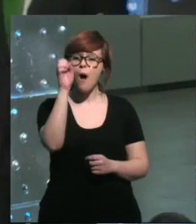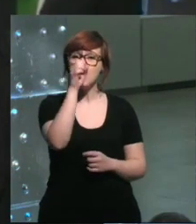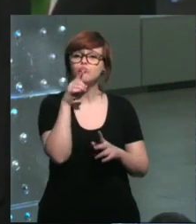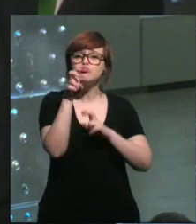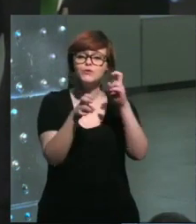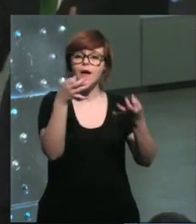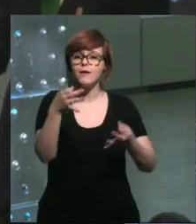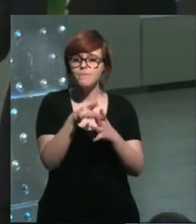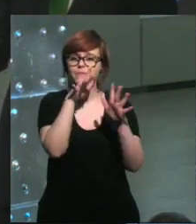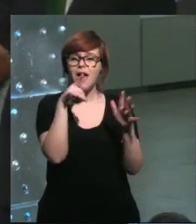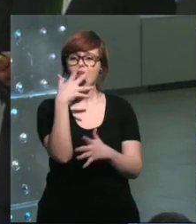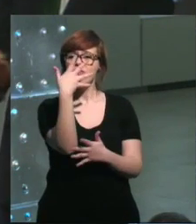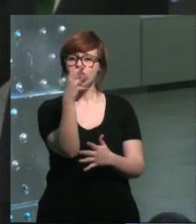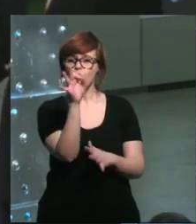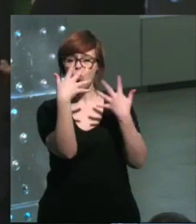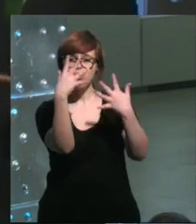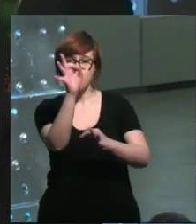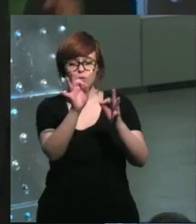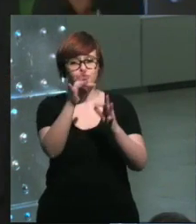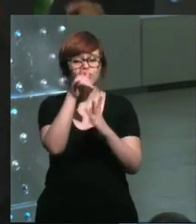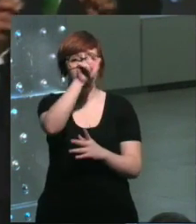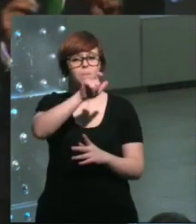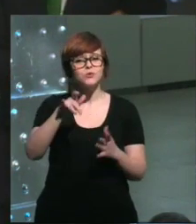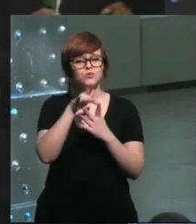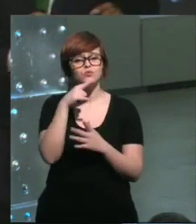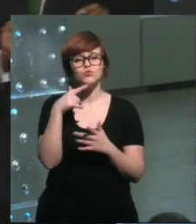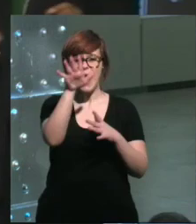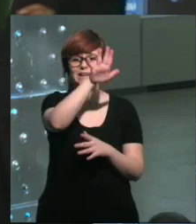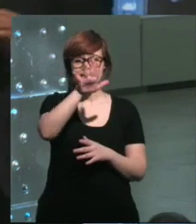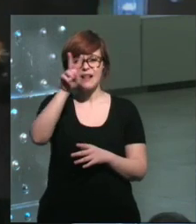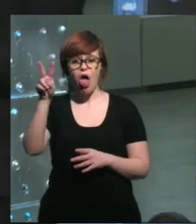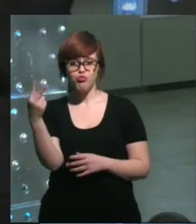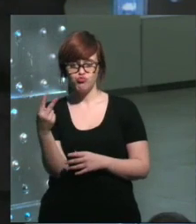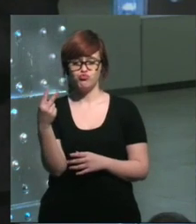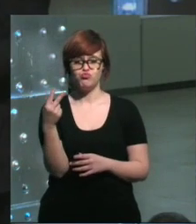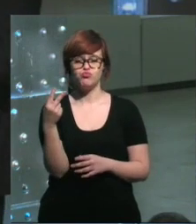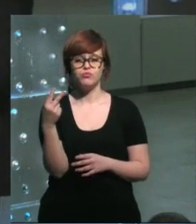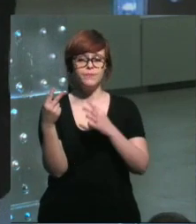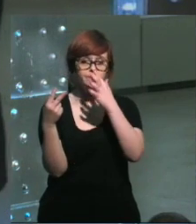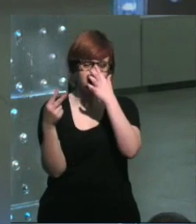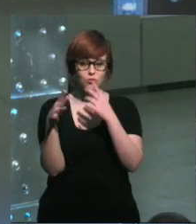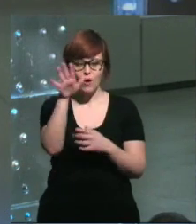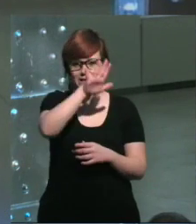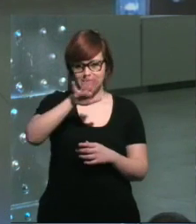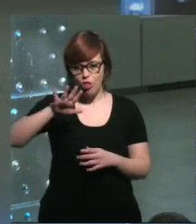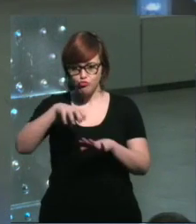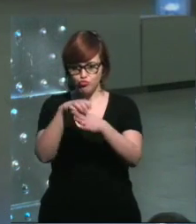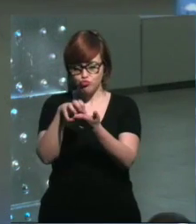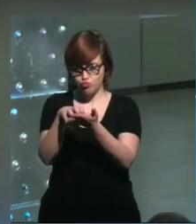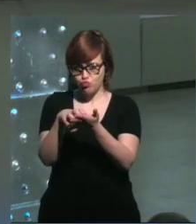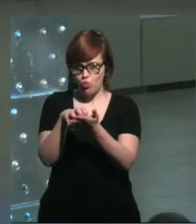buscábamos? Convencer a ese 5 o 10% de la población de 12 estados, que eran los estados indecisos o estados claves.